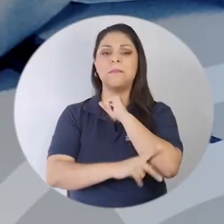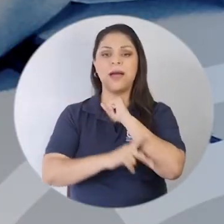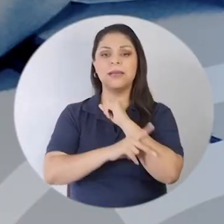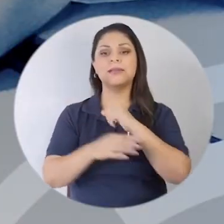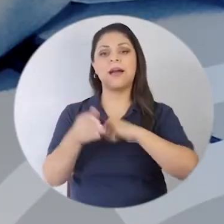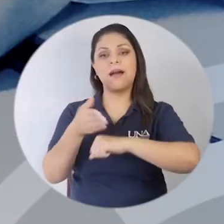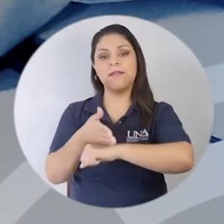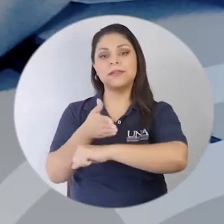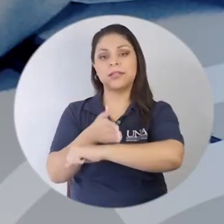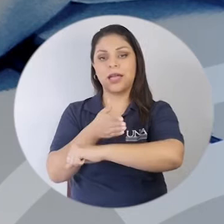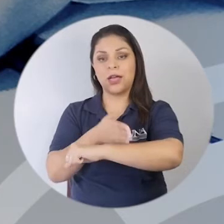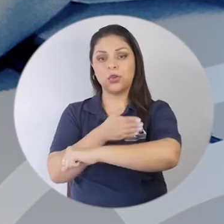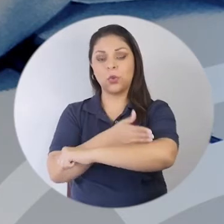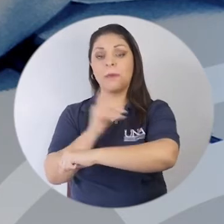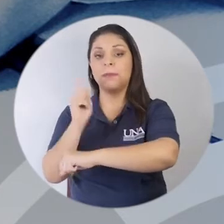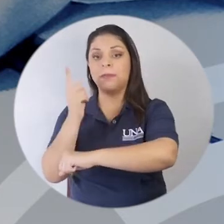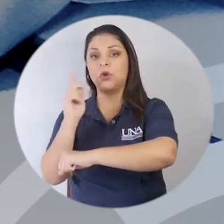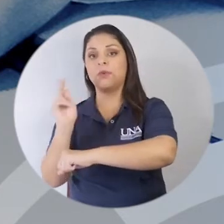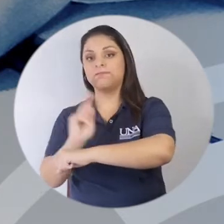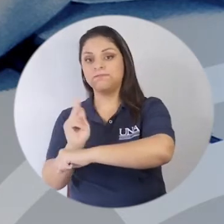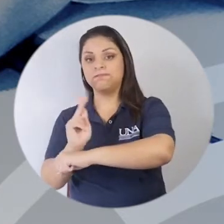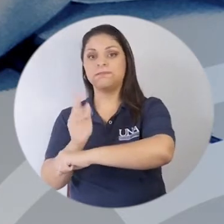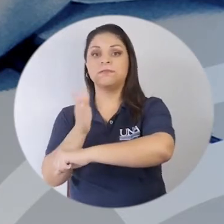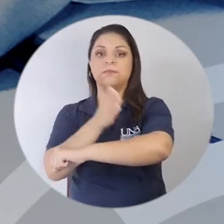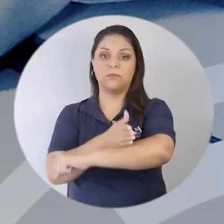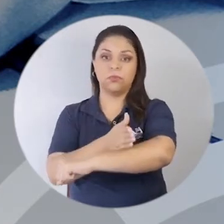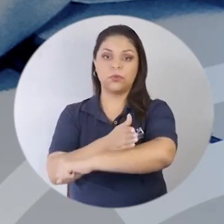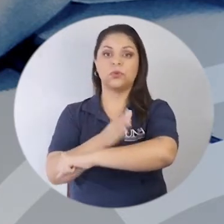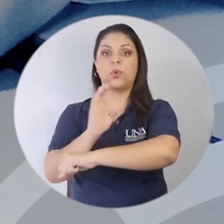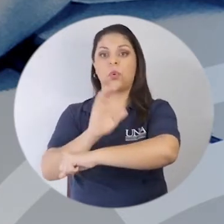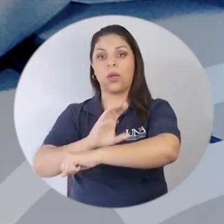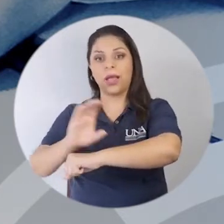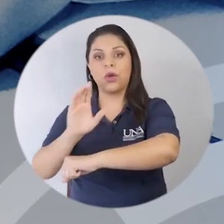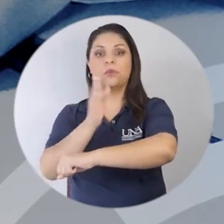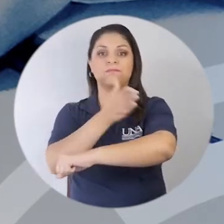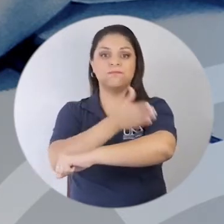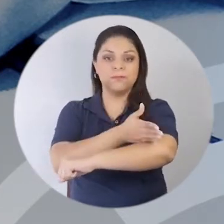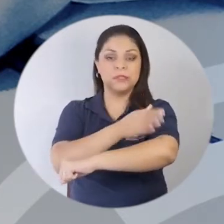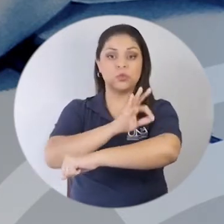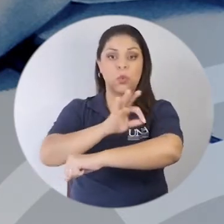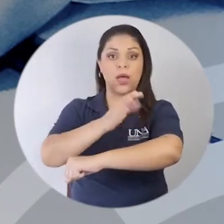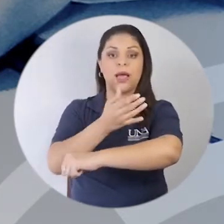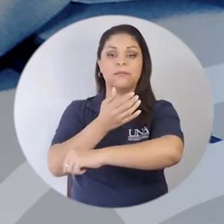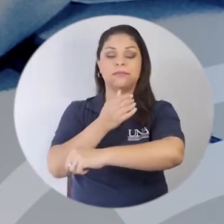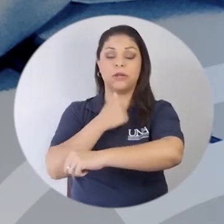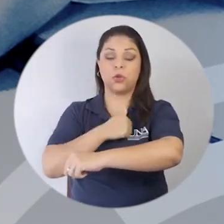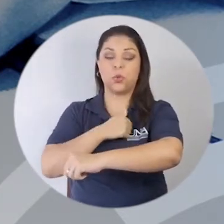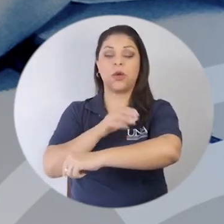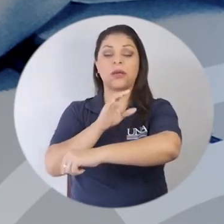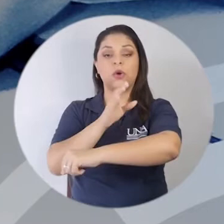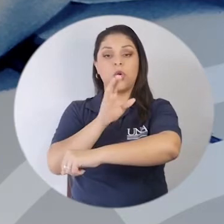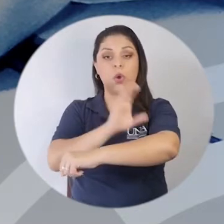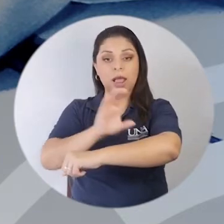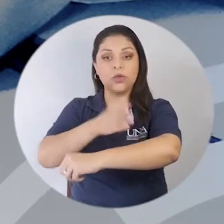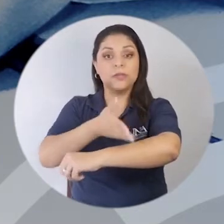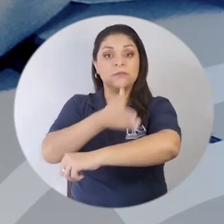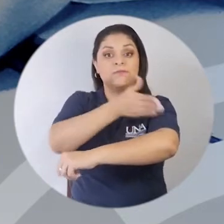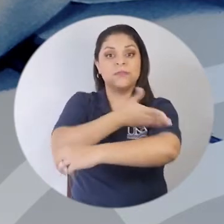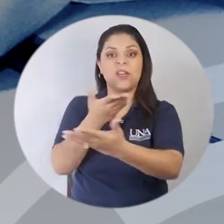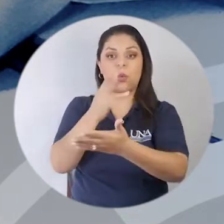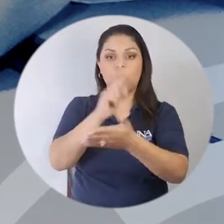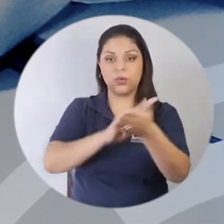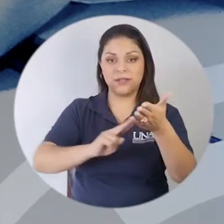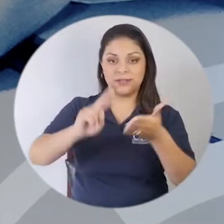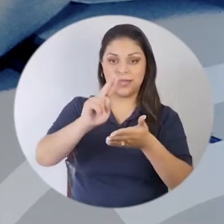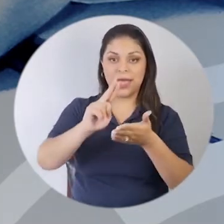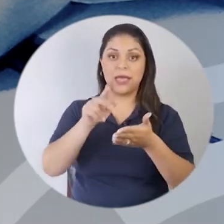que la primaria, la secundaria, y ahora pues tenemos que garantizarle a estas personas ese paso tan importante que es lograr cumplir su sueño